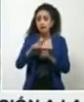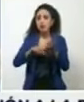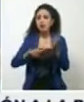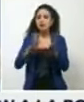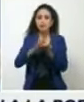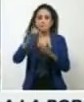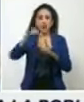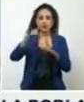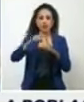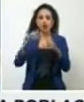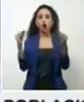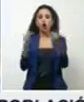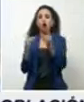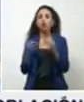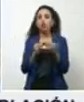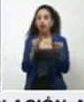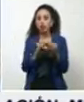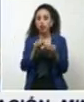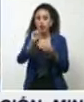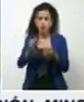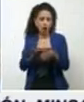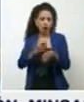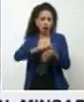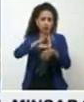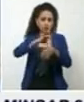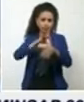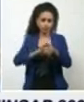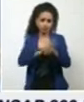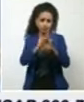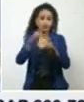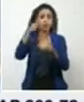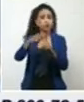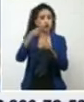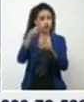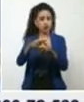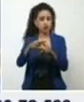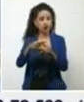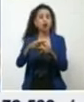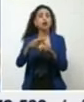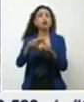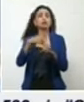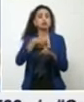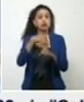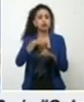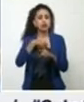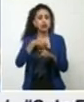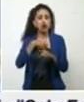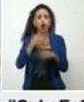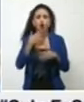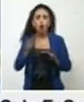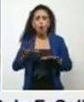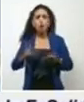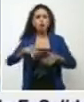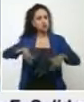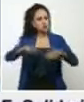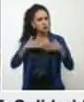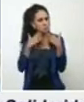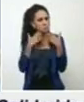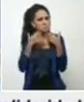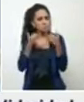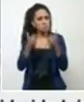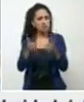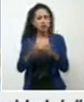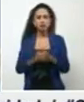positivo, con una evolución, con un cuadro clínico, o sea, una situación favorable, sin